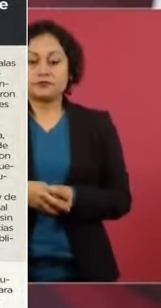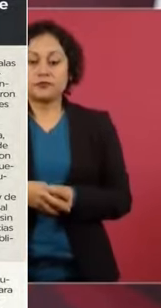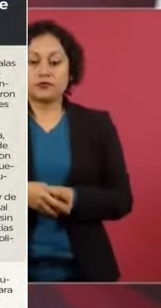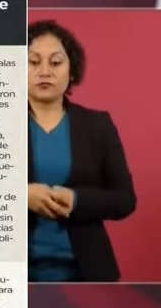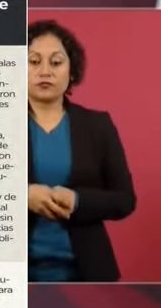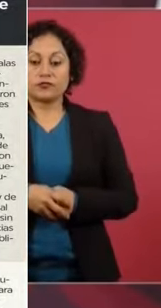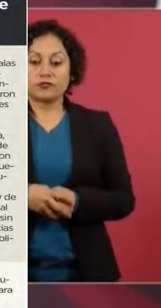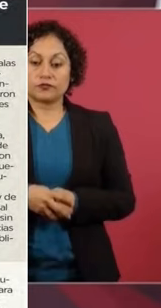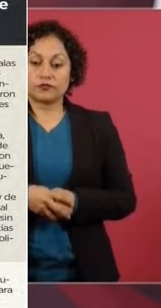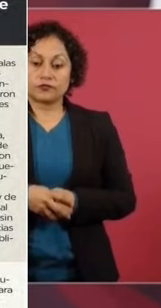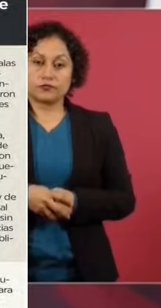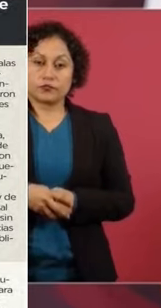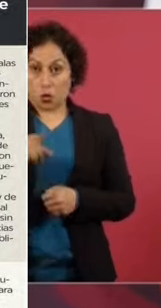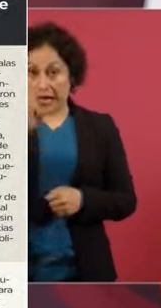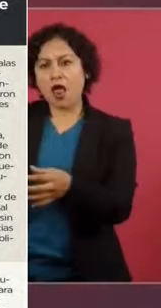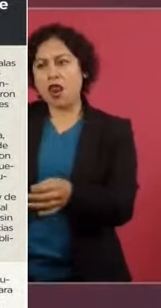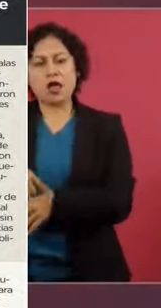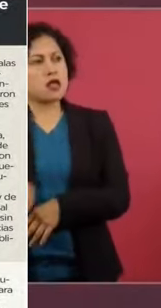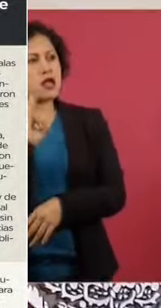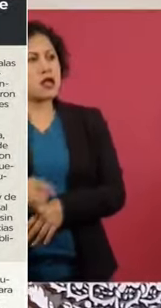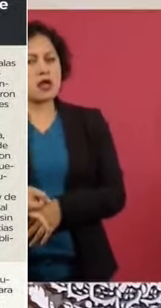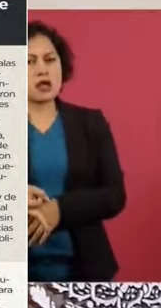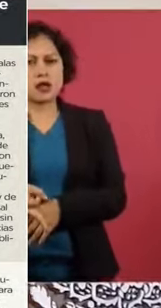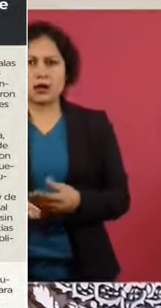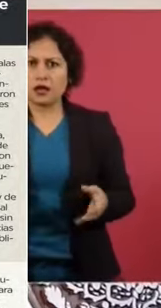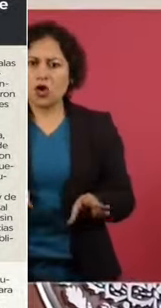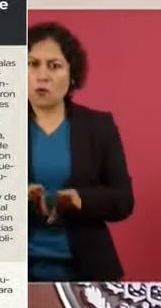los tiempos de Calderón, así,